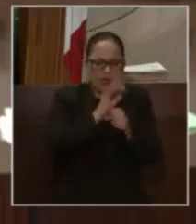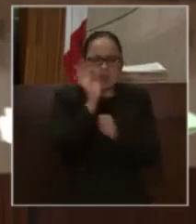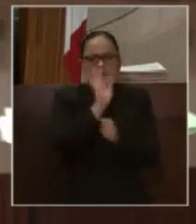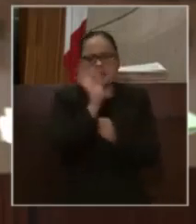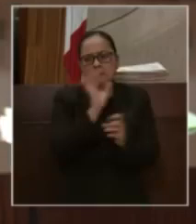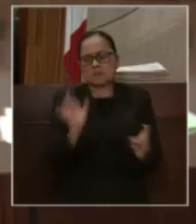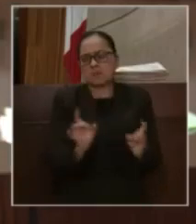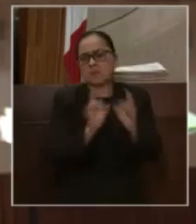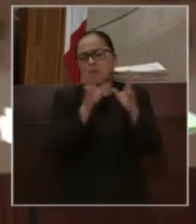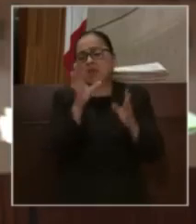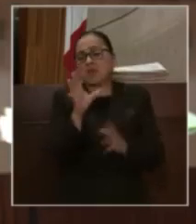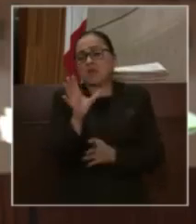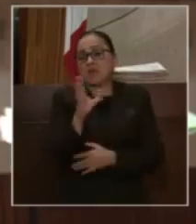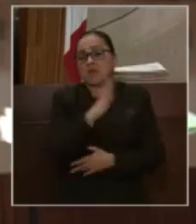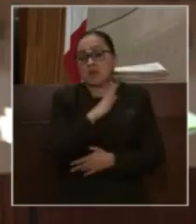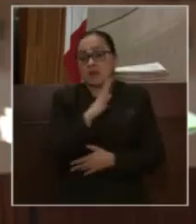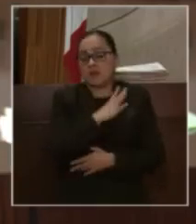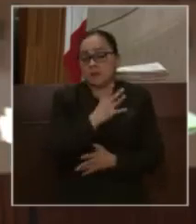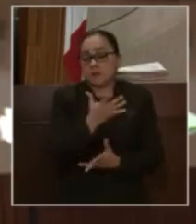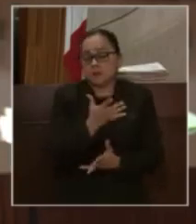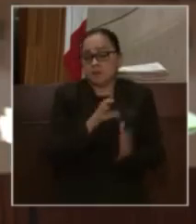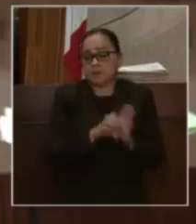cuando llega, en este caso,